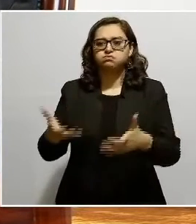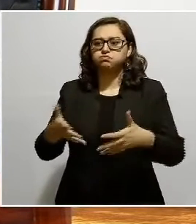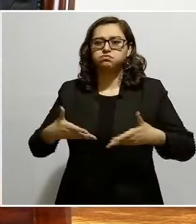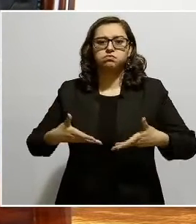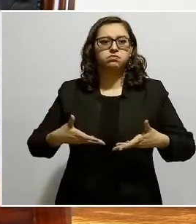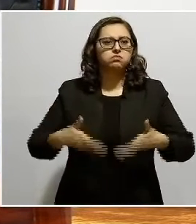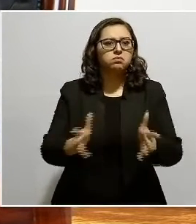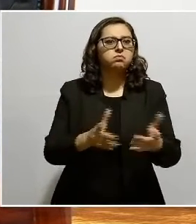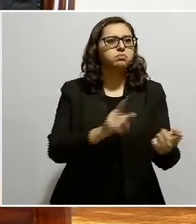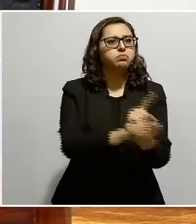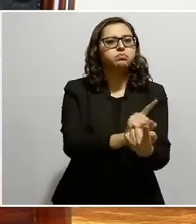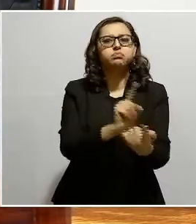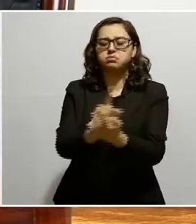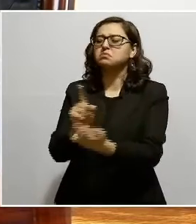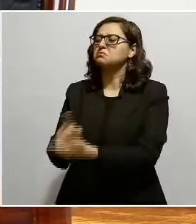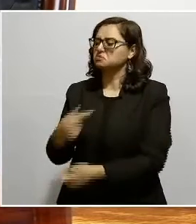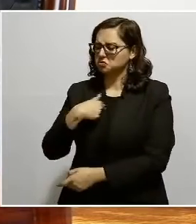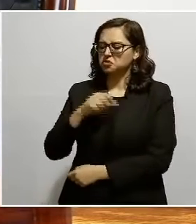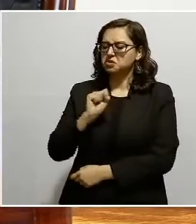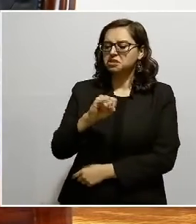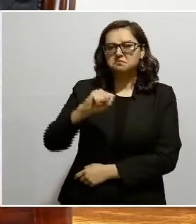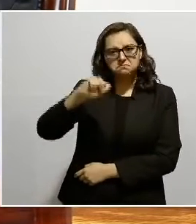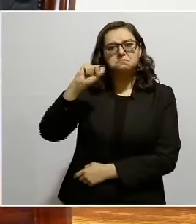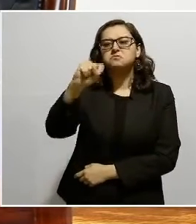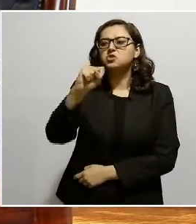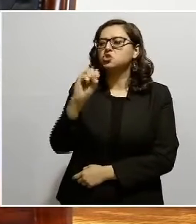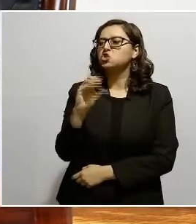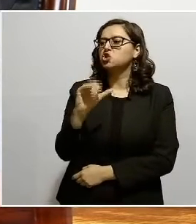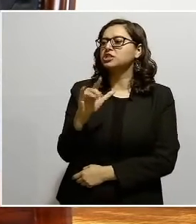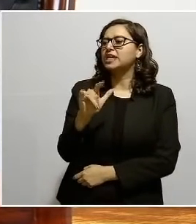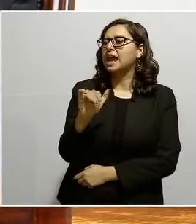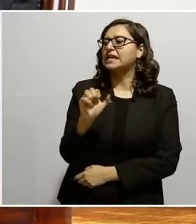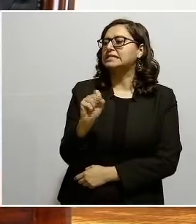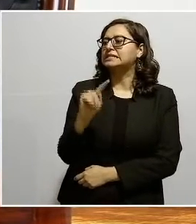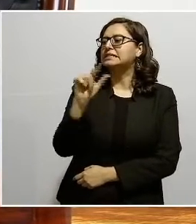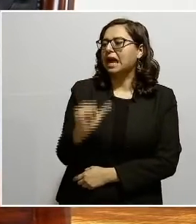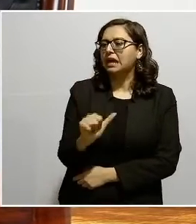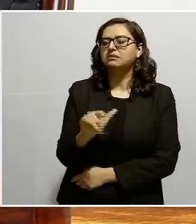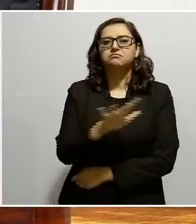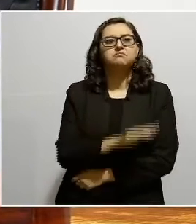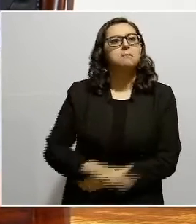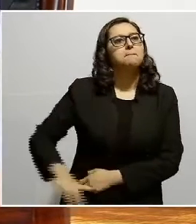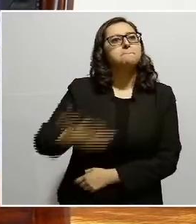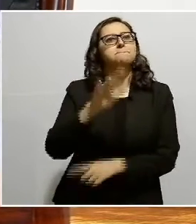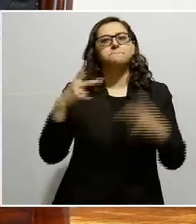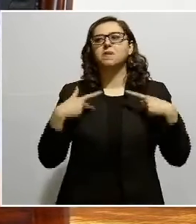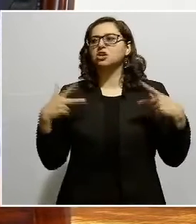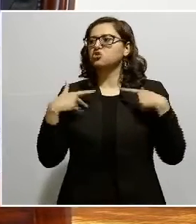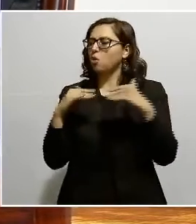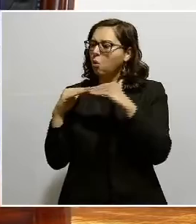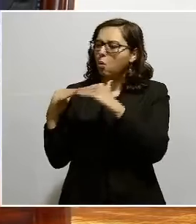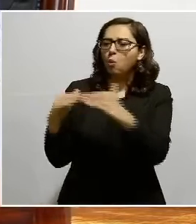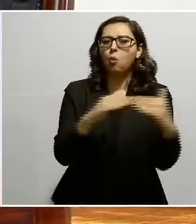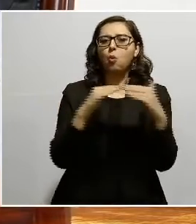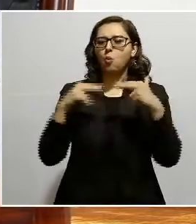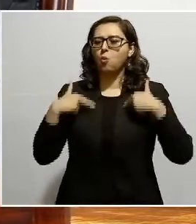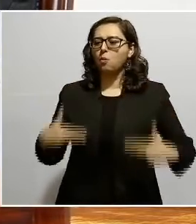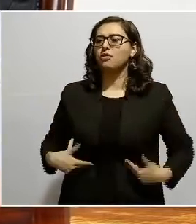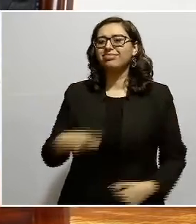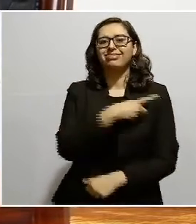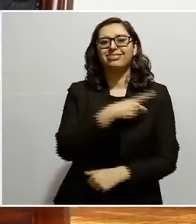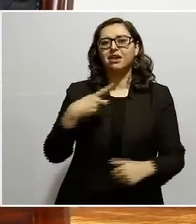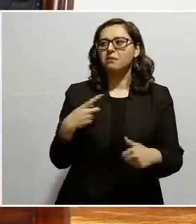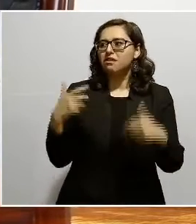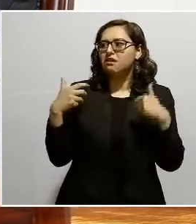Soy socialista y creo en la igualdad de los humanos. Me entristece la pobreza de la